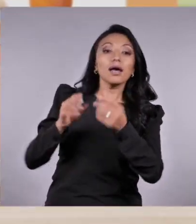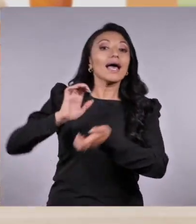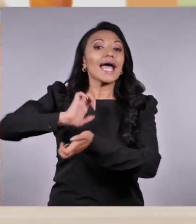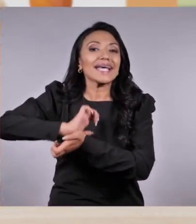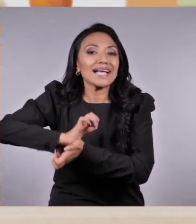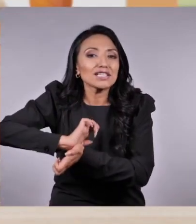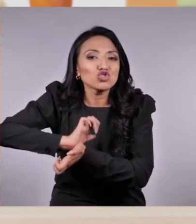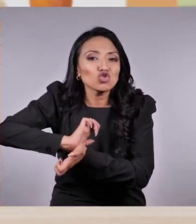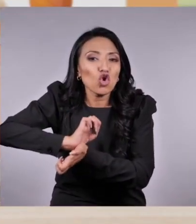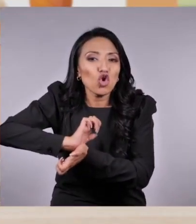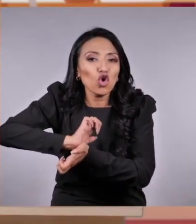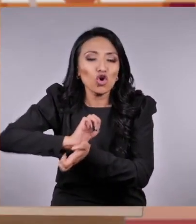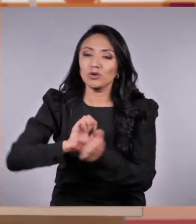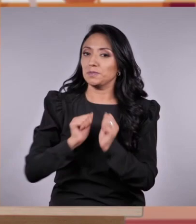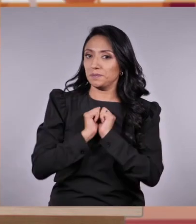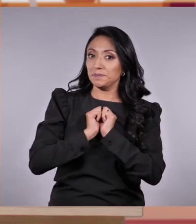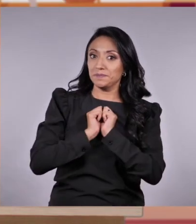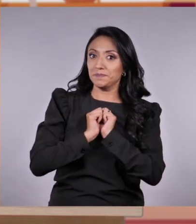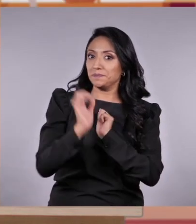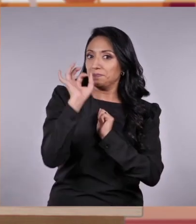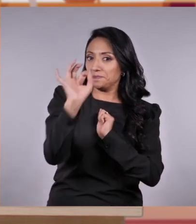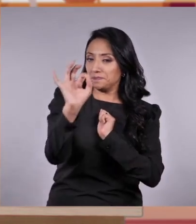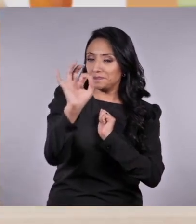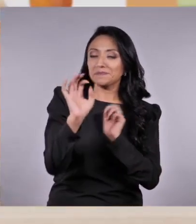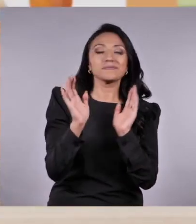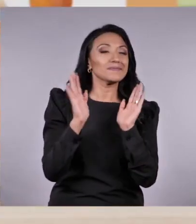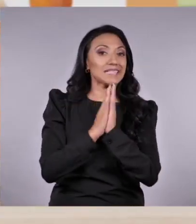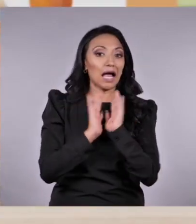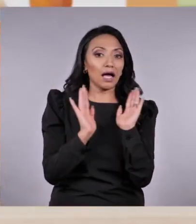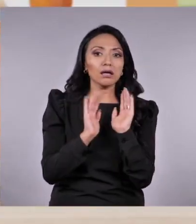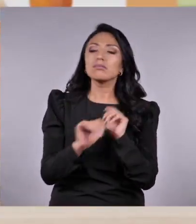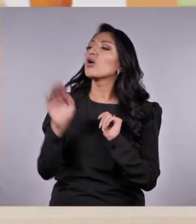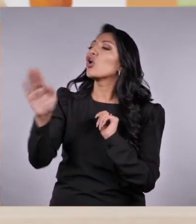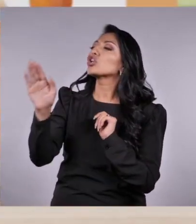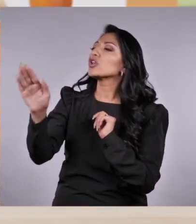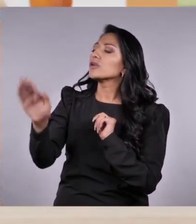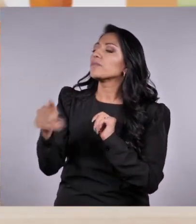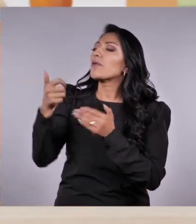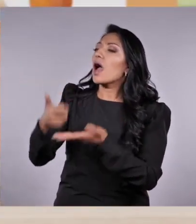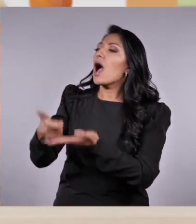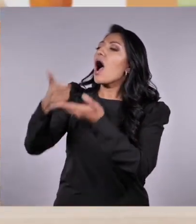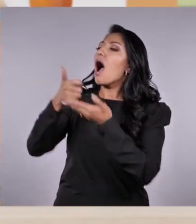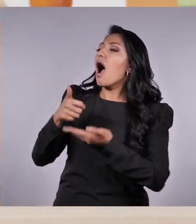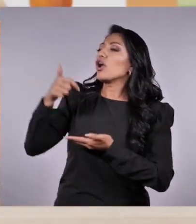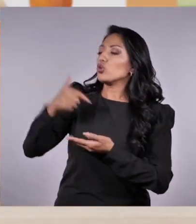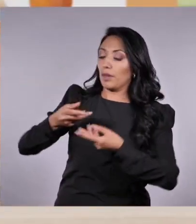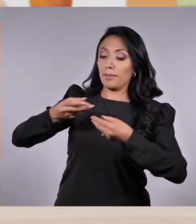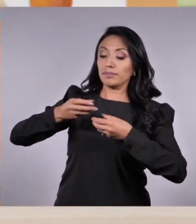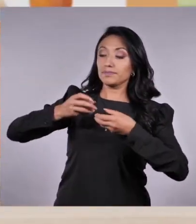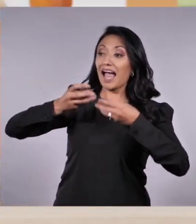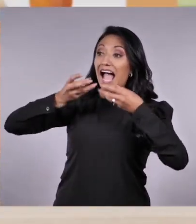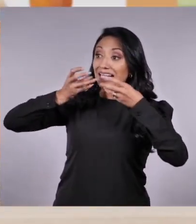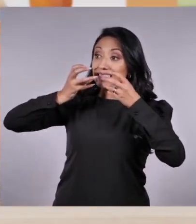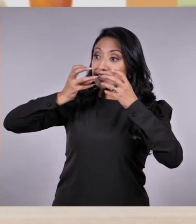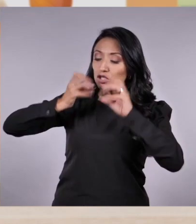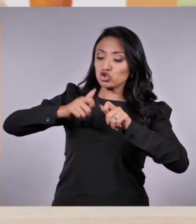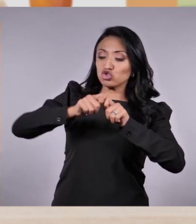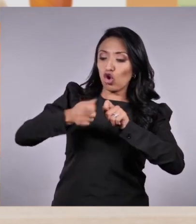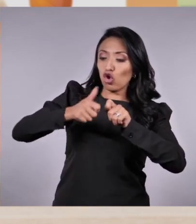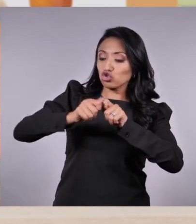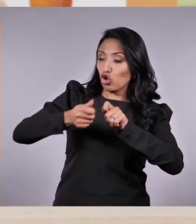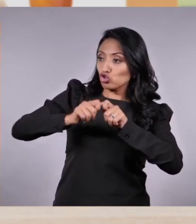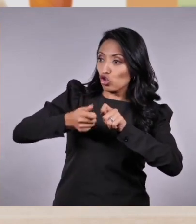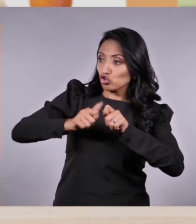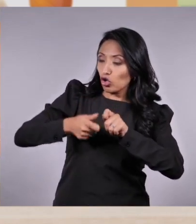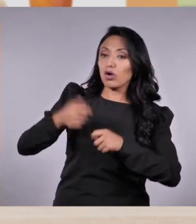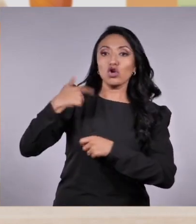delicioso queso. ¡Excelente! Ana, dime. Ayúdame a desgranar los choclos mientras yo